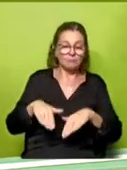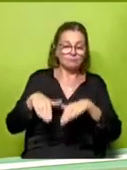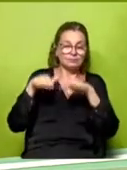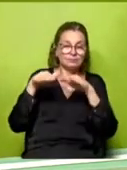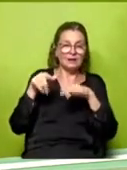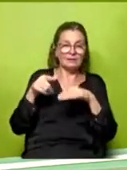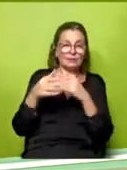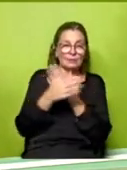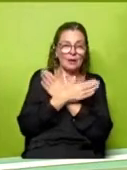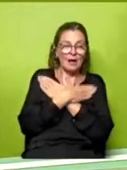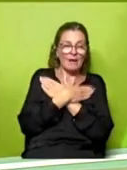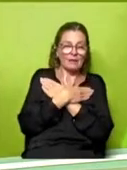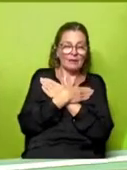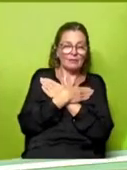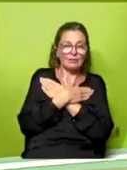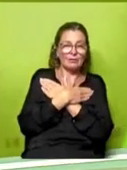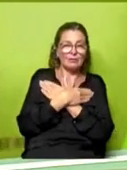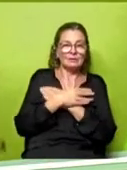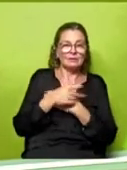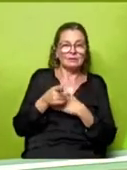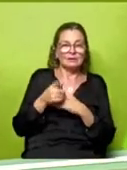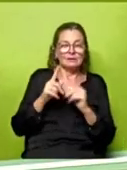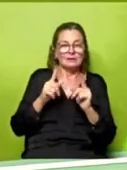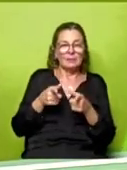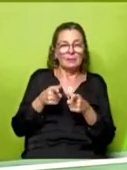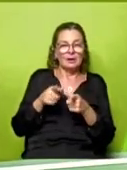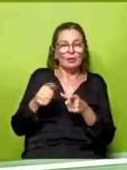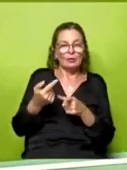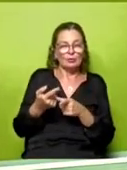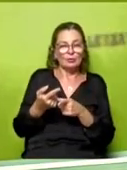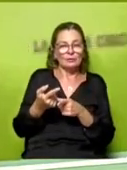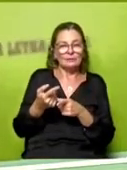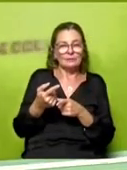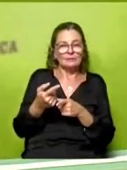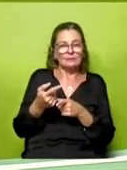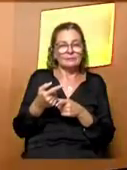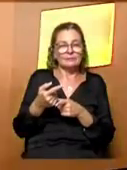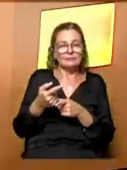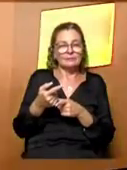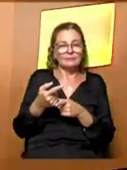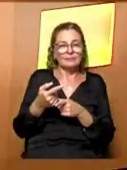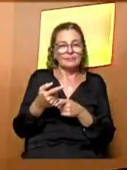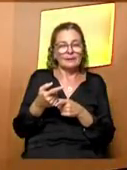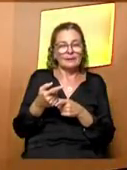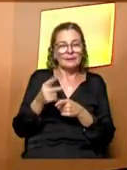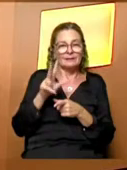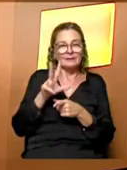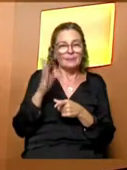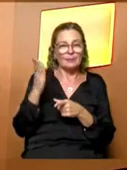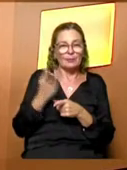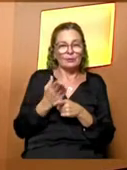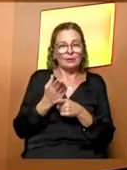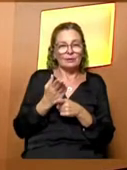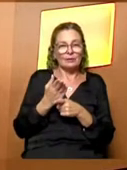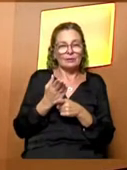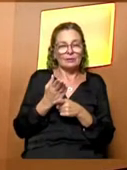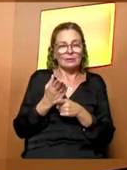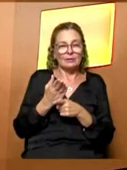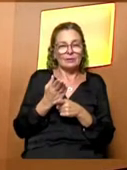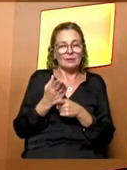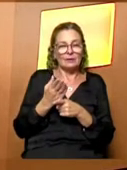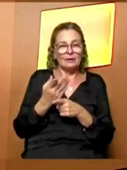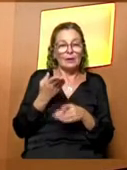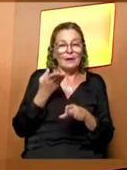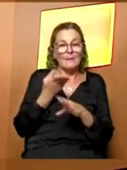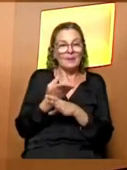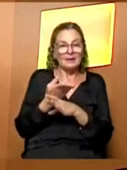ella un abrazo enorme. Y la otra cosa es que el 3% es lo que